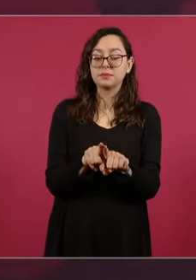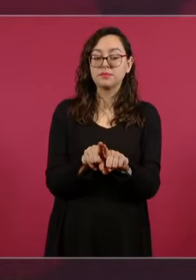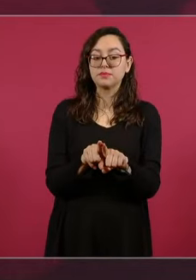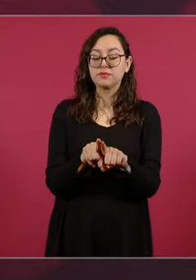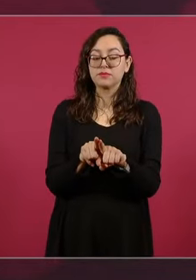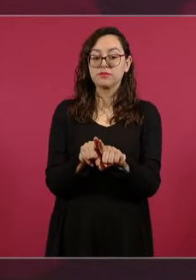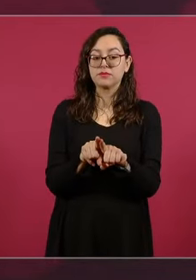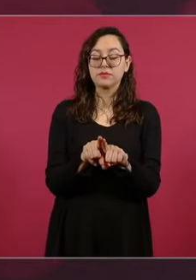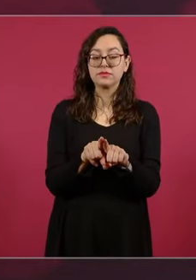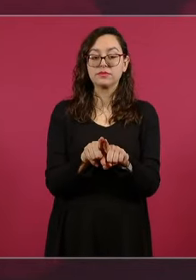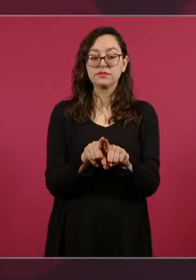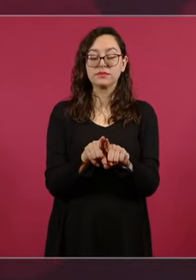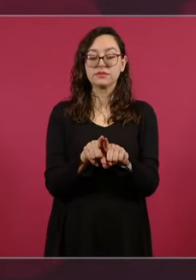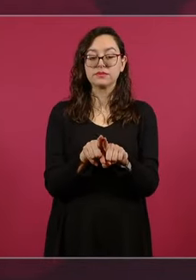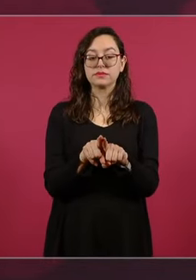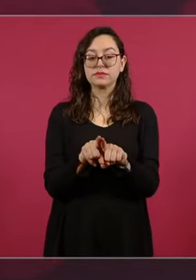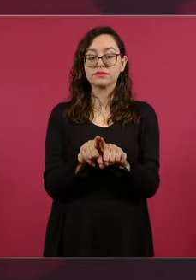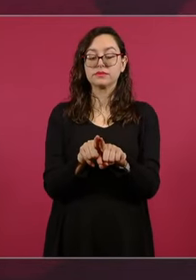responsables